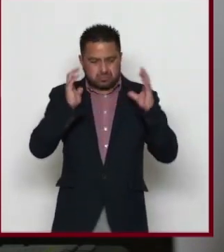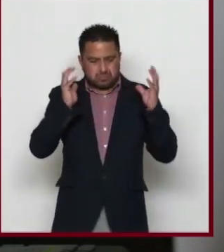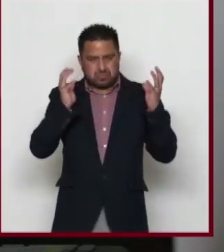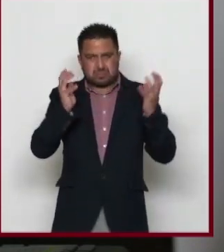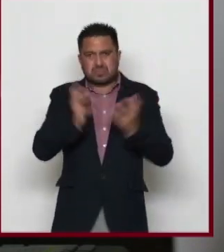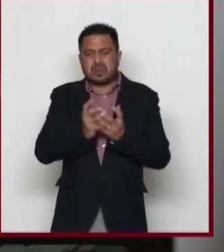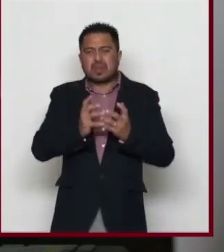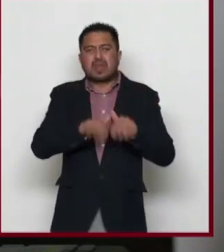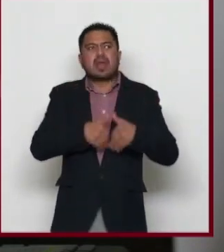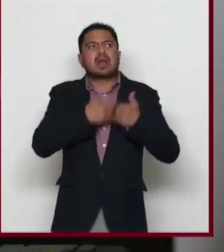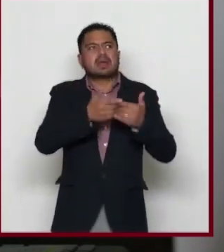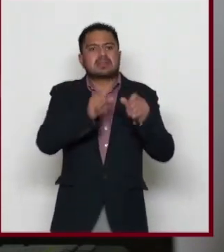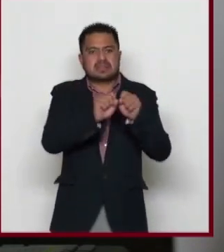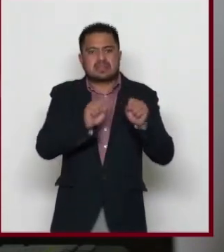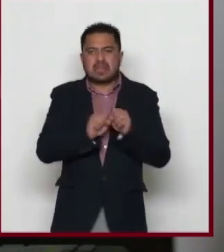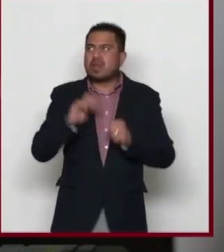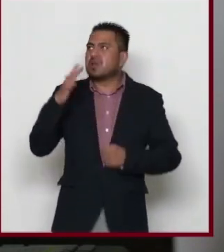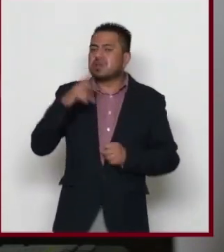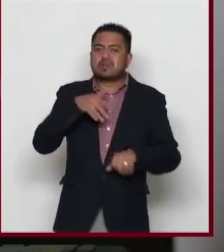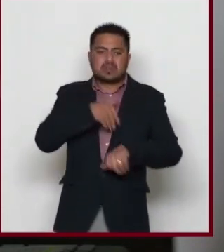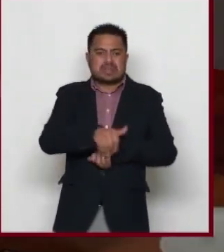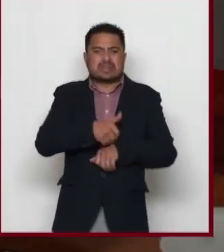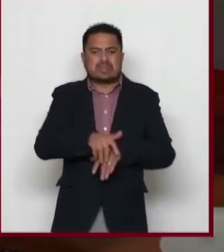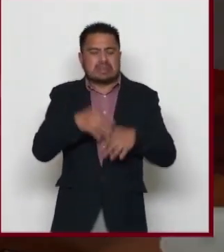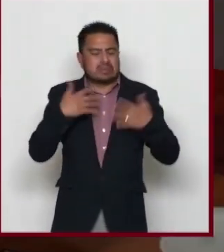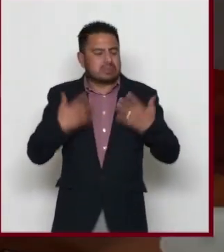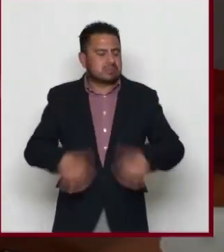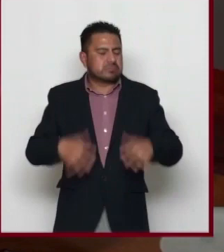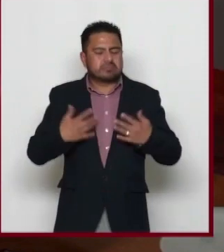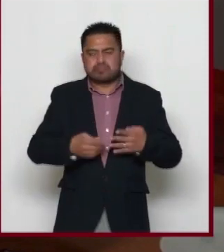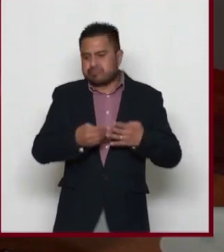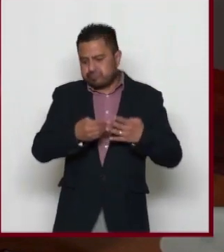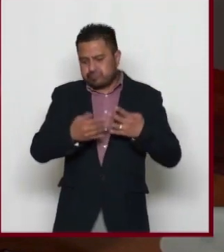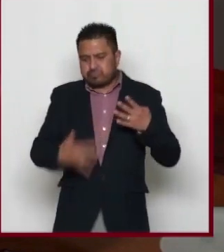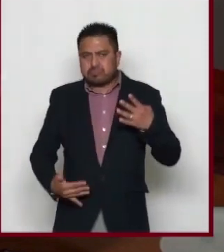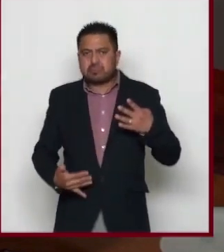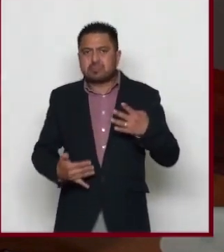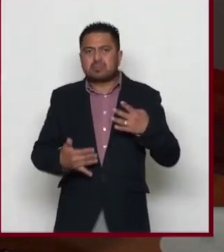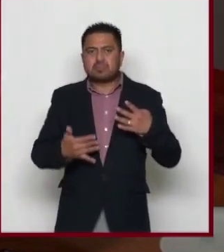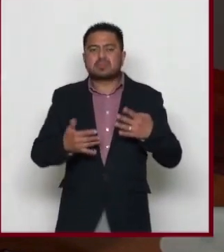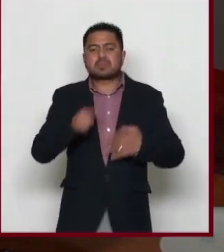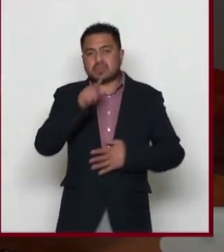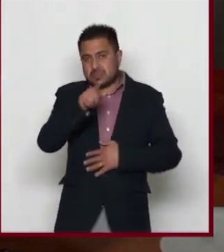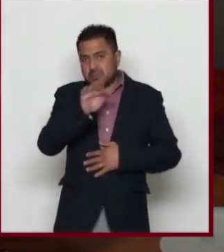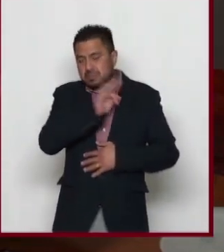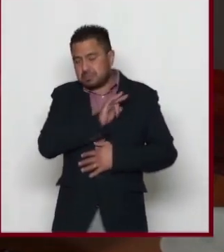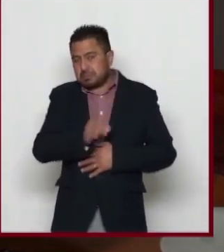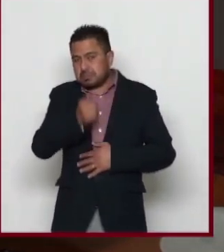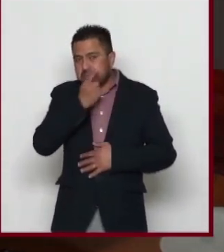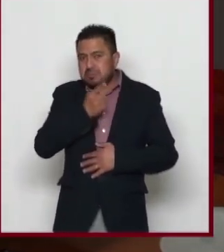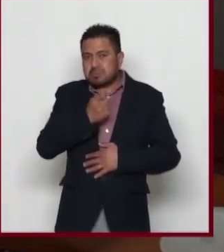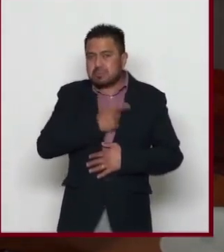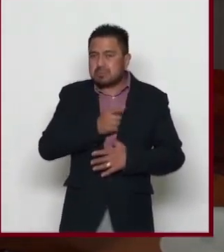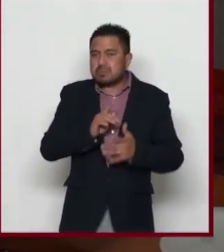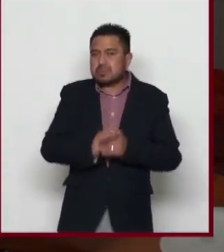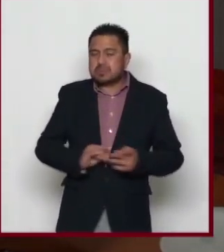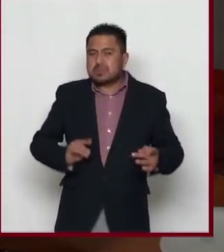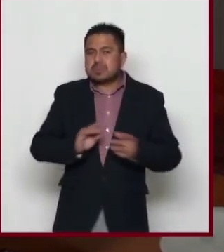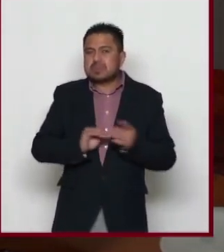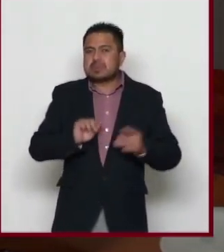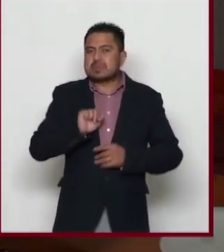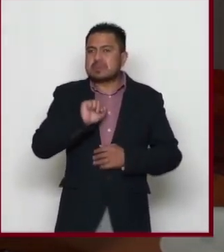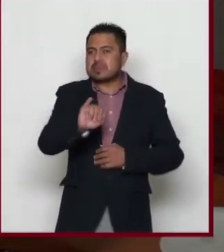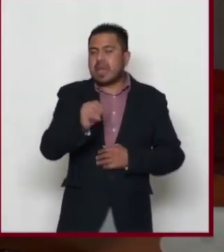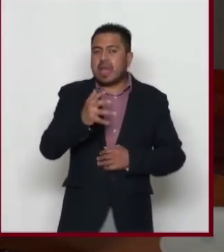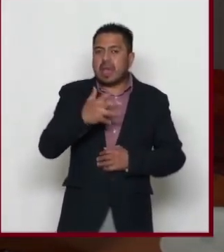que al hablar de planetas, pues fuera del sistema solar, pues es un número inmenso, infinito. Pero